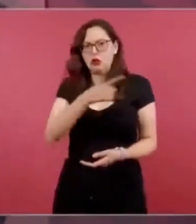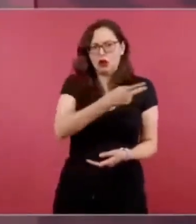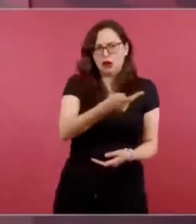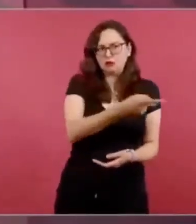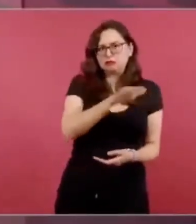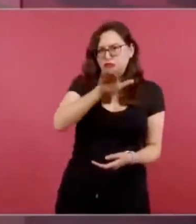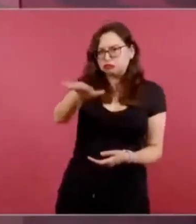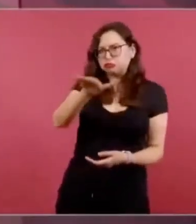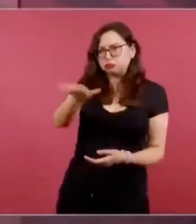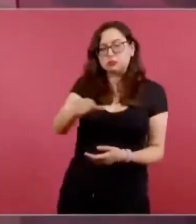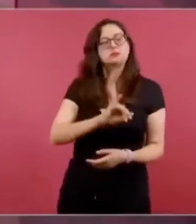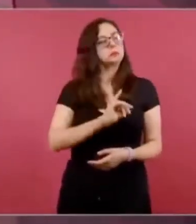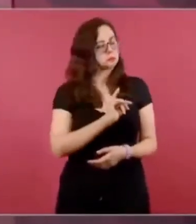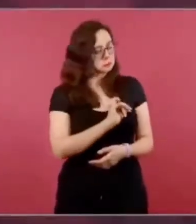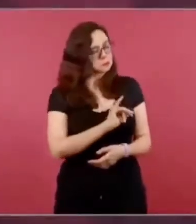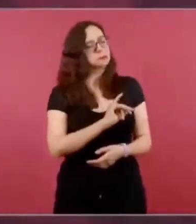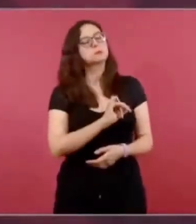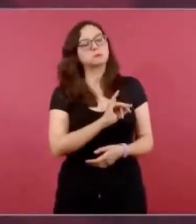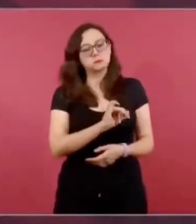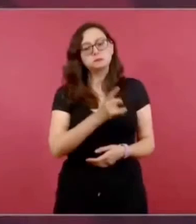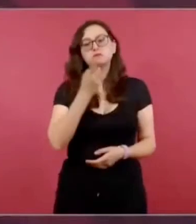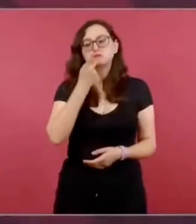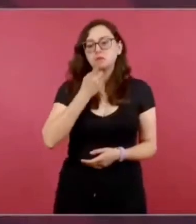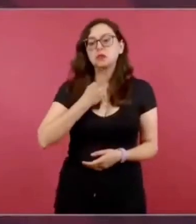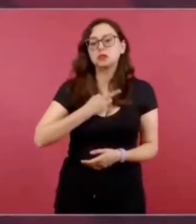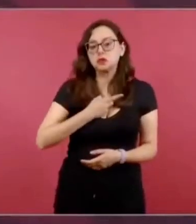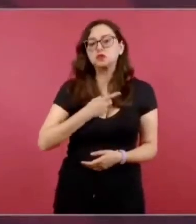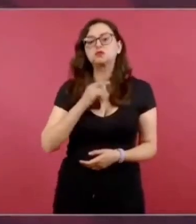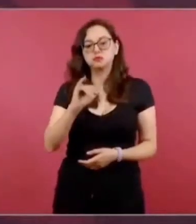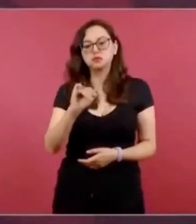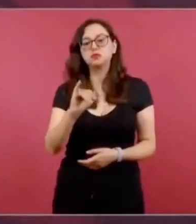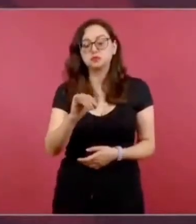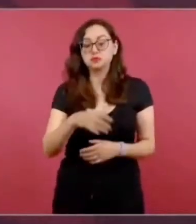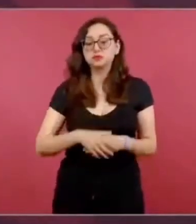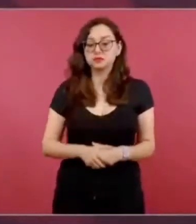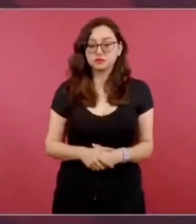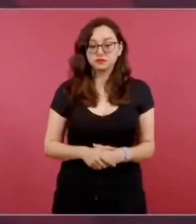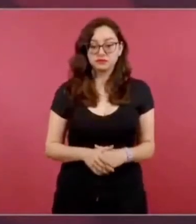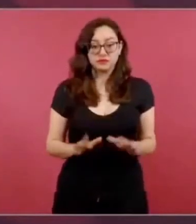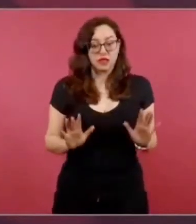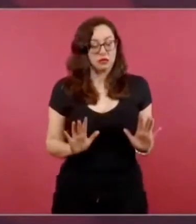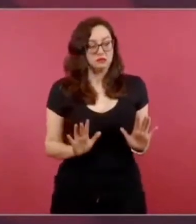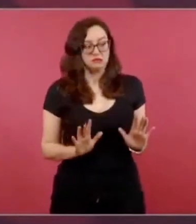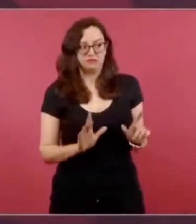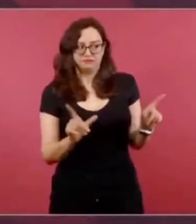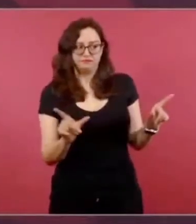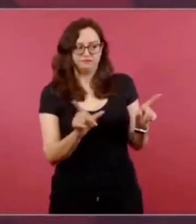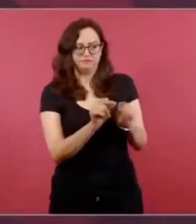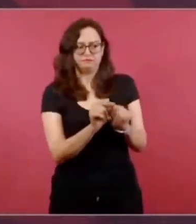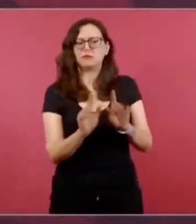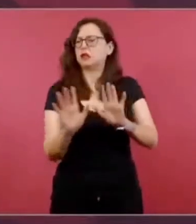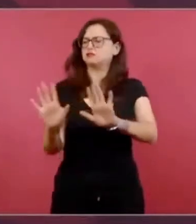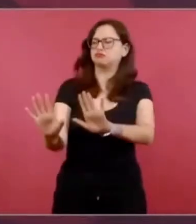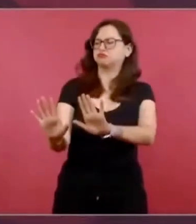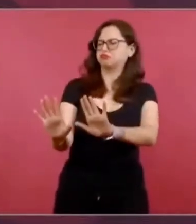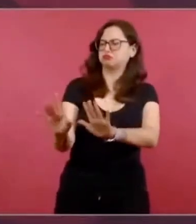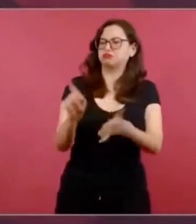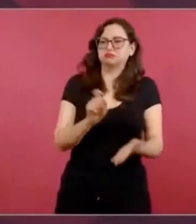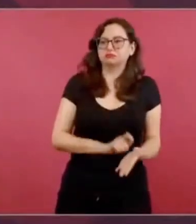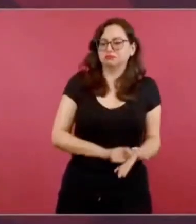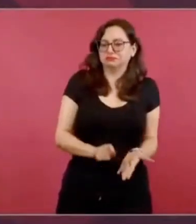que te propusieron? Sí. Pero no te puedo decir más, no quiero más, ya con esto